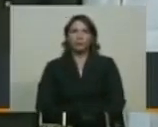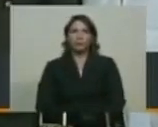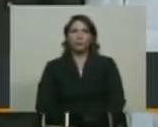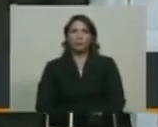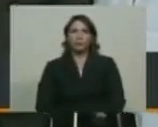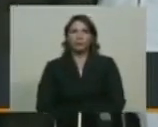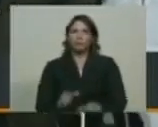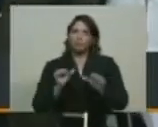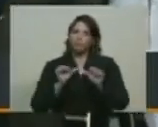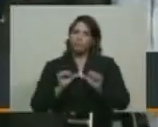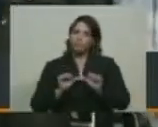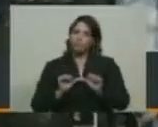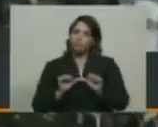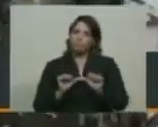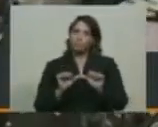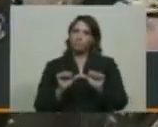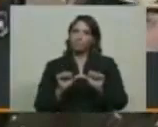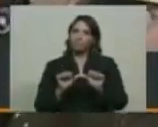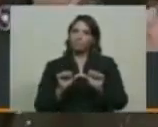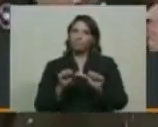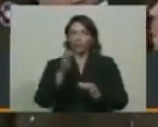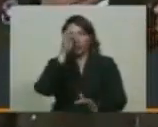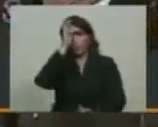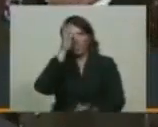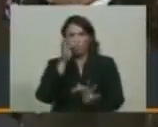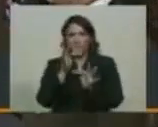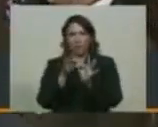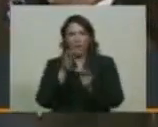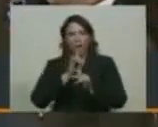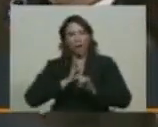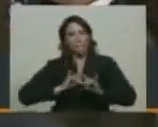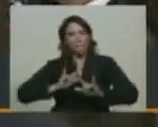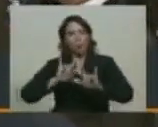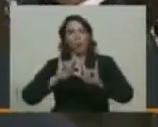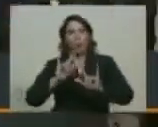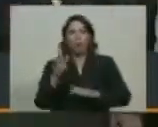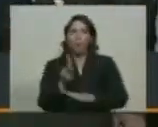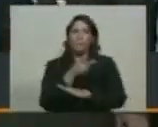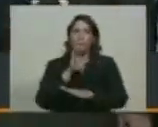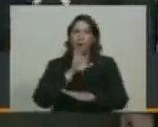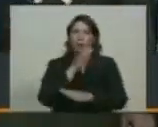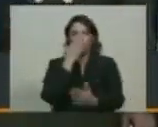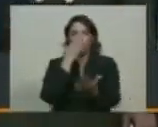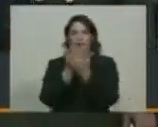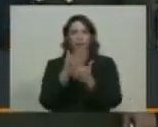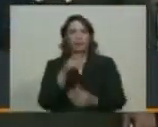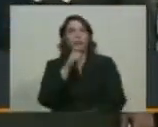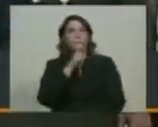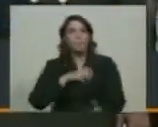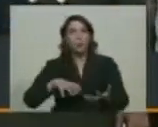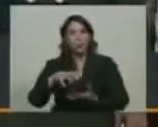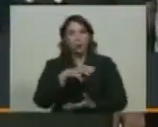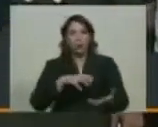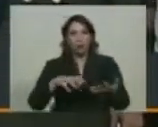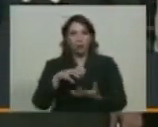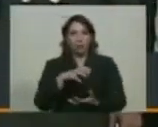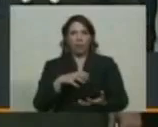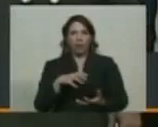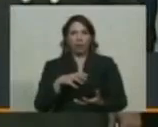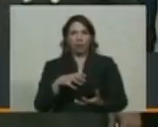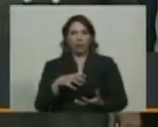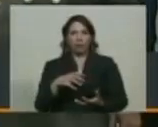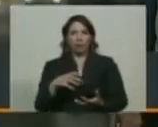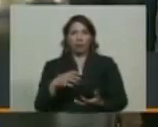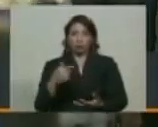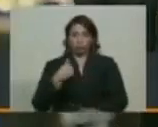A mantener la fe y el amor a la patria frente a los obstáculos y adversidades que me ha tocado